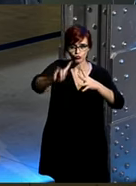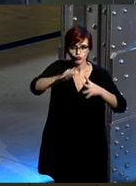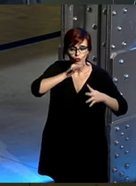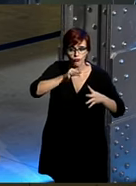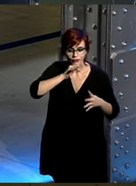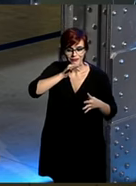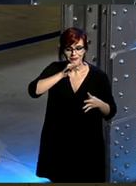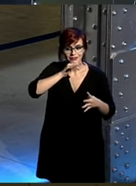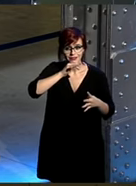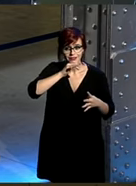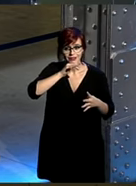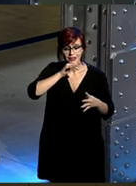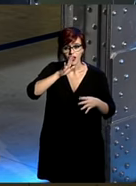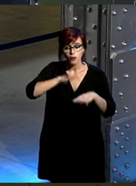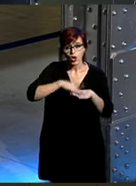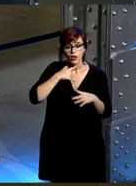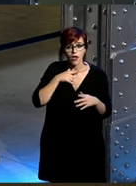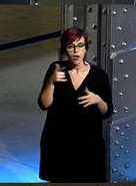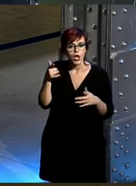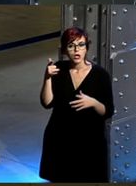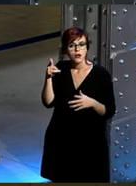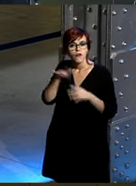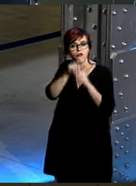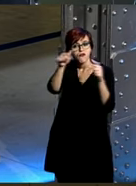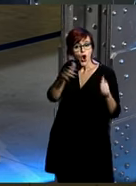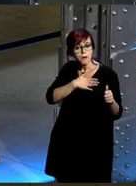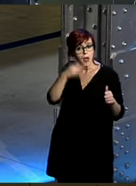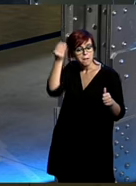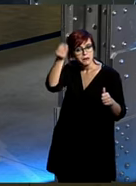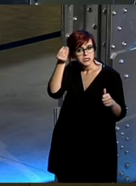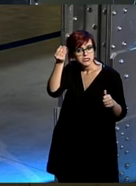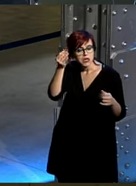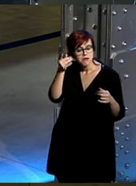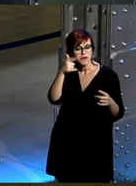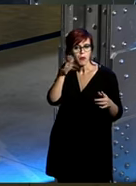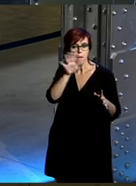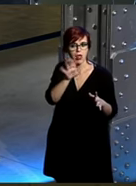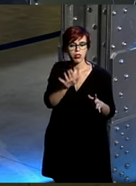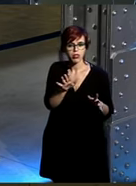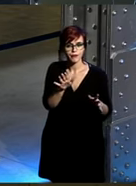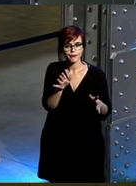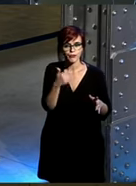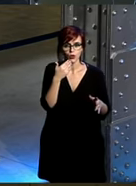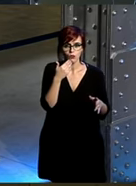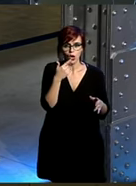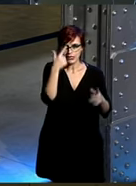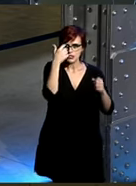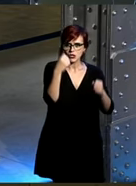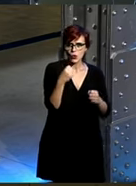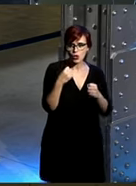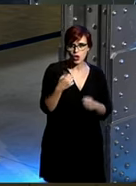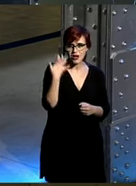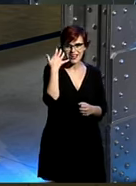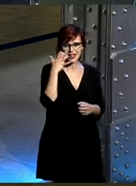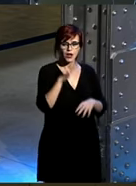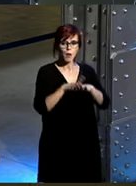mejor por nuestros orígenes, ¿no? Por nuestra forma de pensar, es algo que nos venía de serie. O sea, trabajamos con una institución muy rara, que es